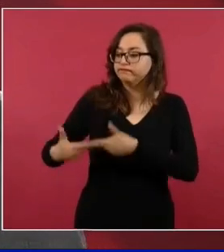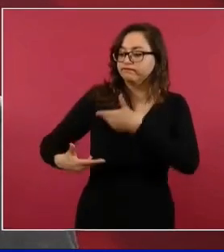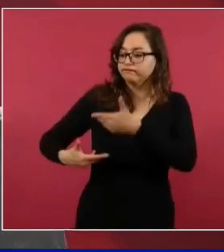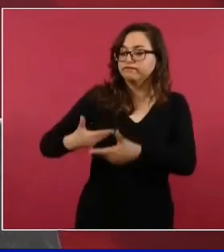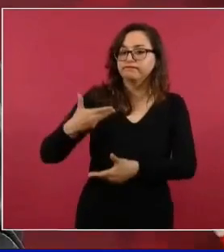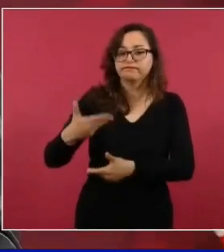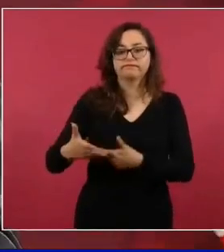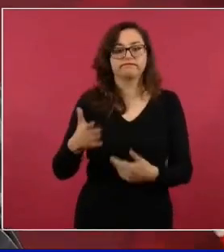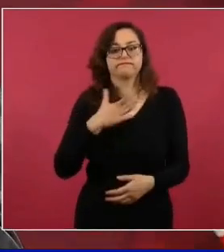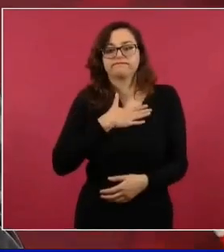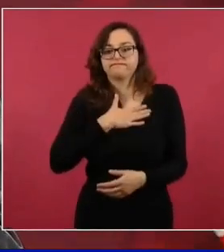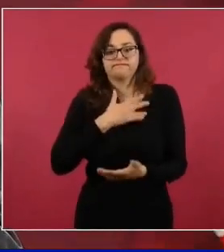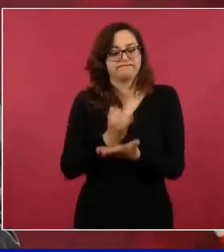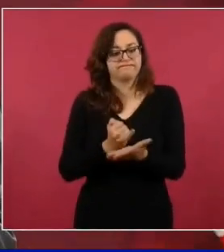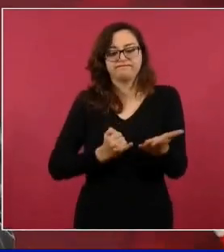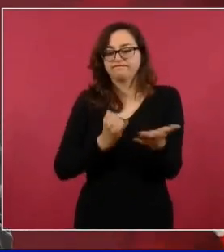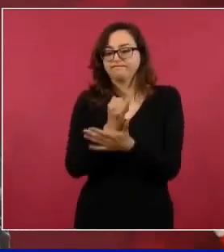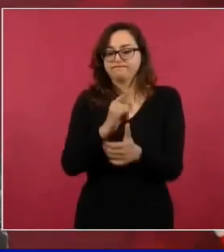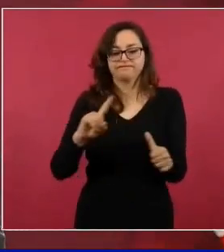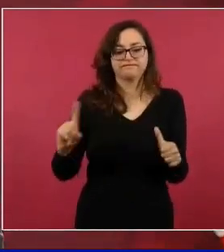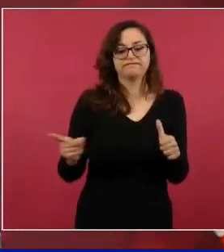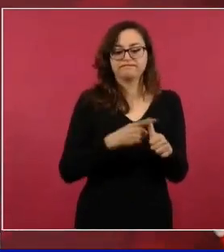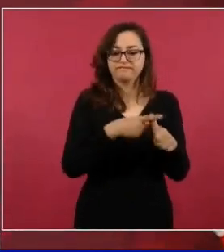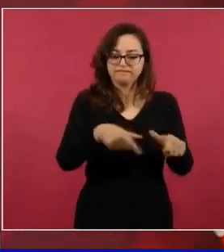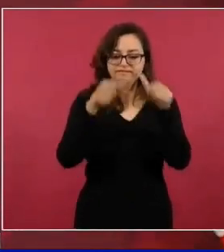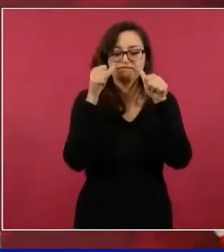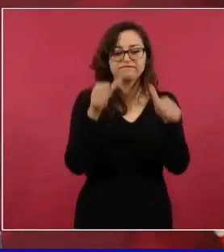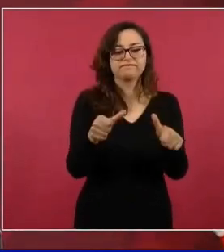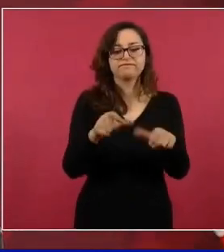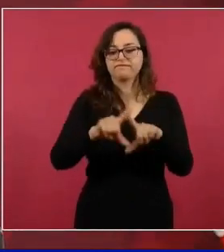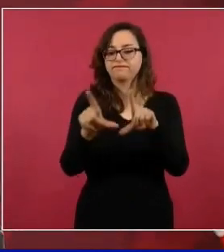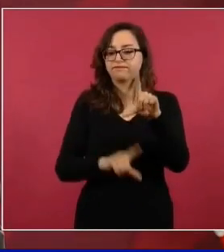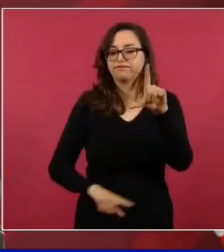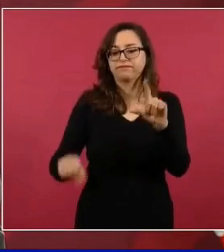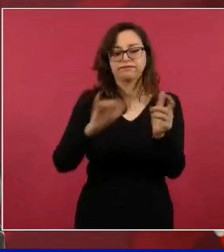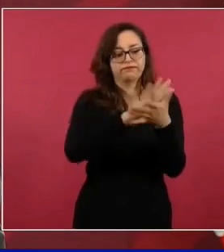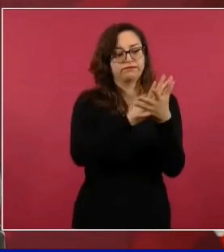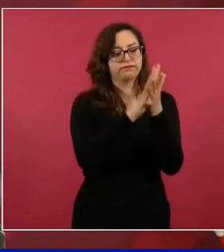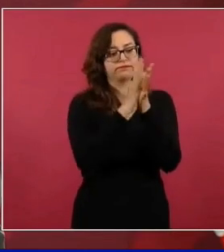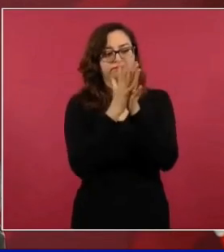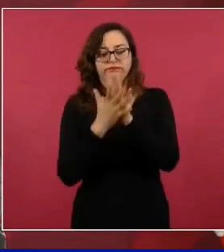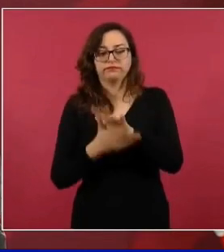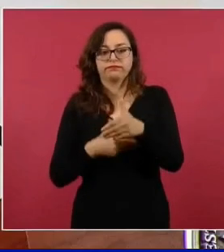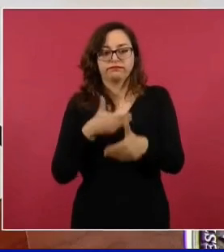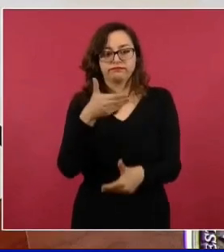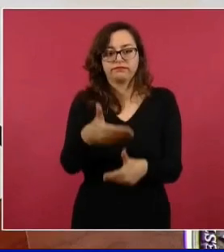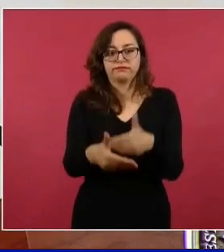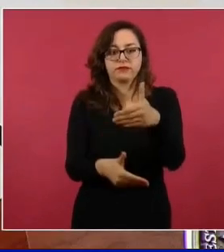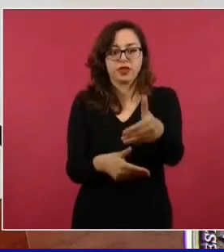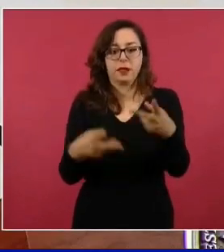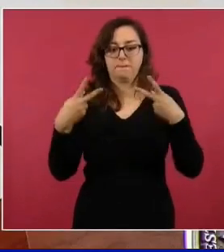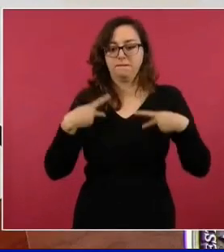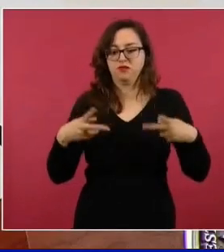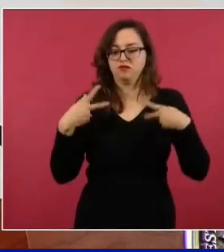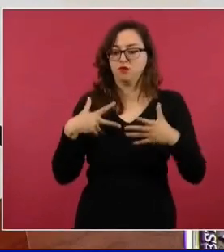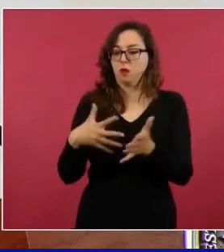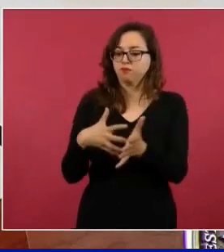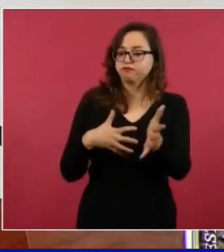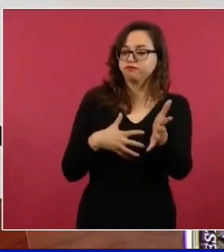este gobierno y de la transformación que estamos llevando a cabo millones de mexicanos. Ya no hay una